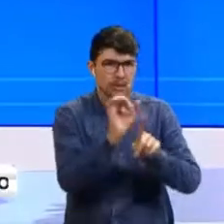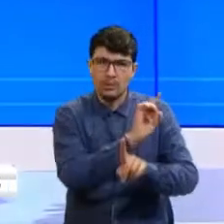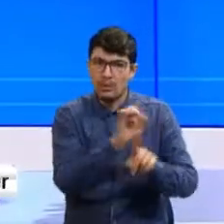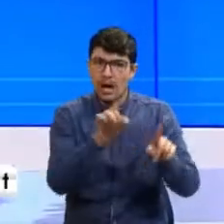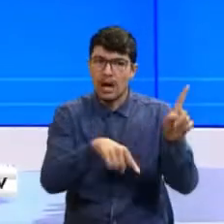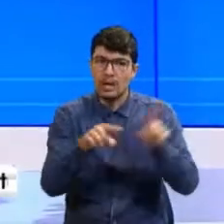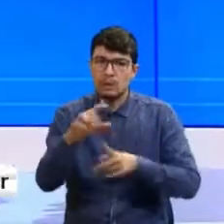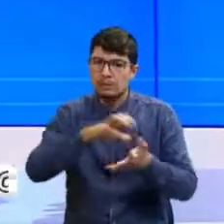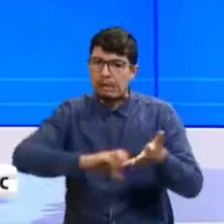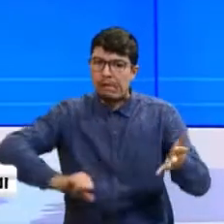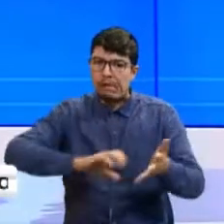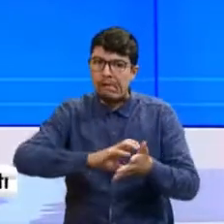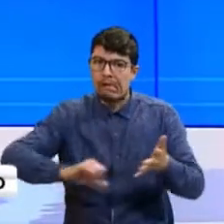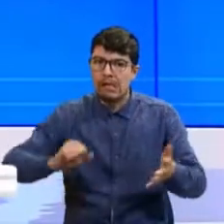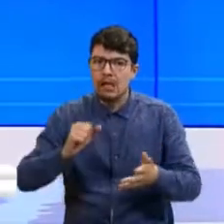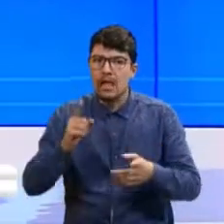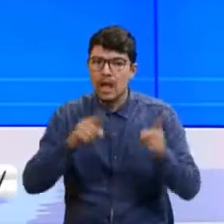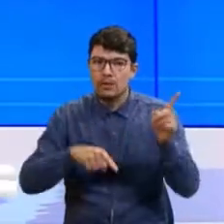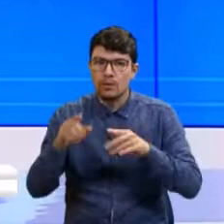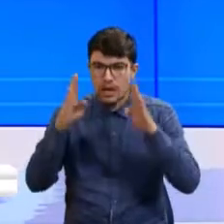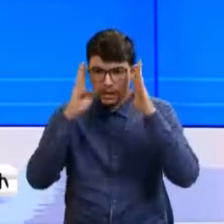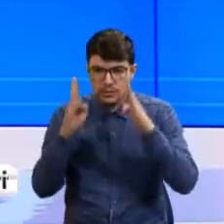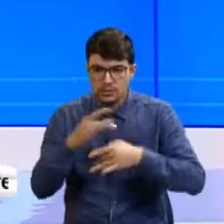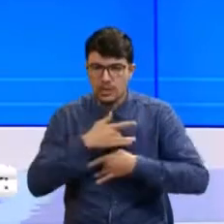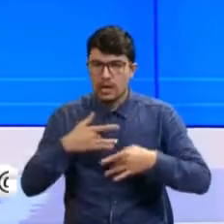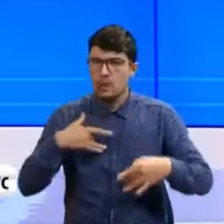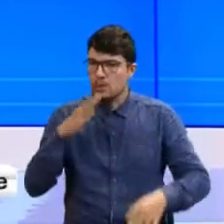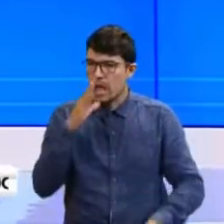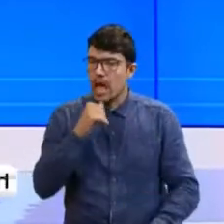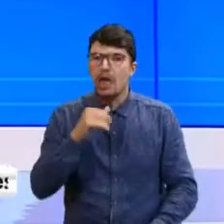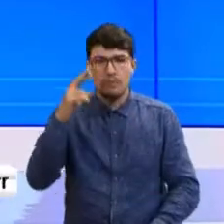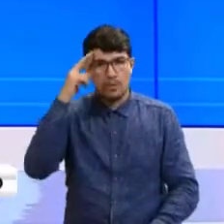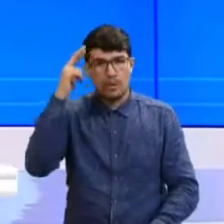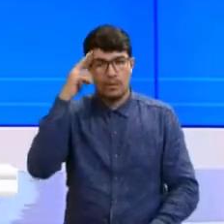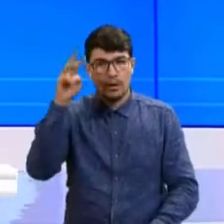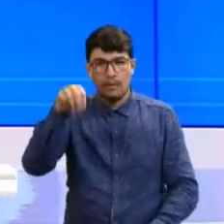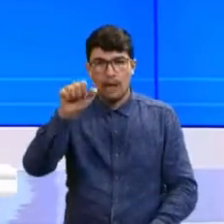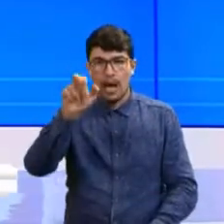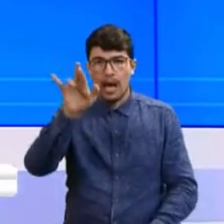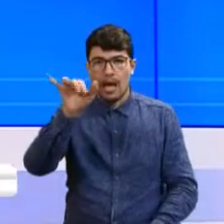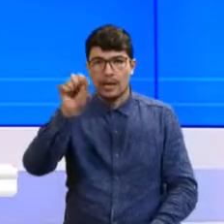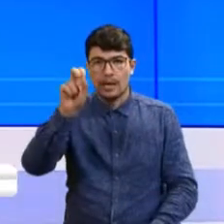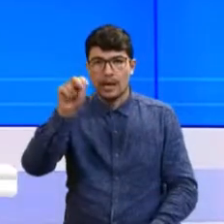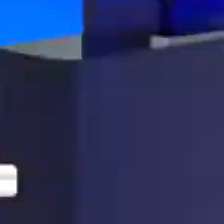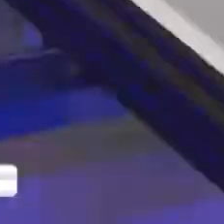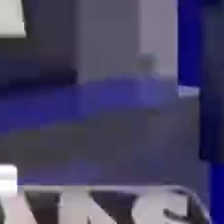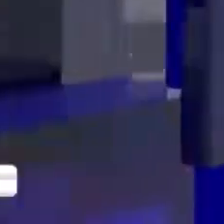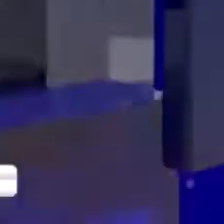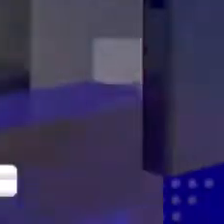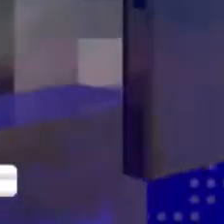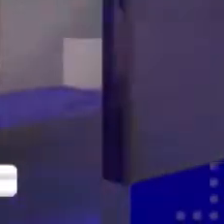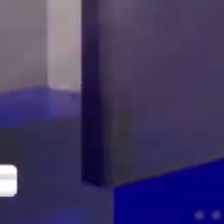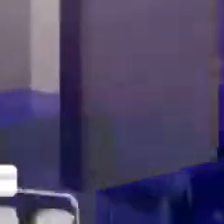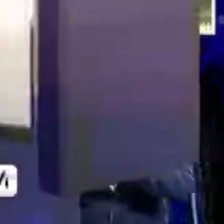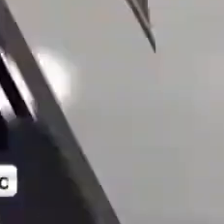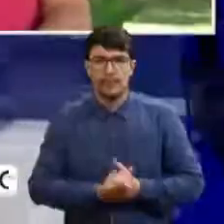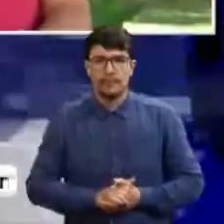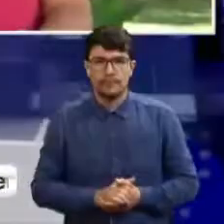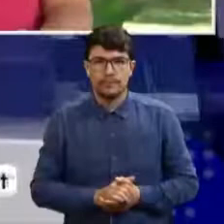muchas veces no reciben atención de salud mariángel marín no se entrega a todos los detalles de esta denuncia mariángela delante